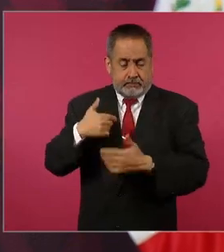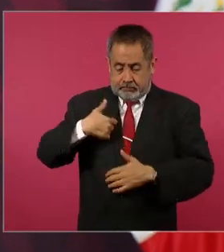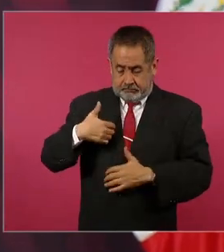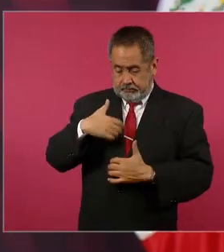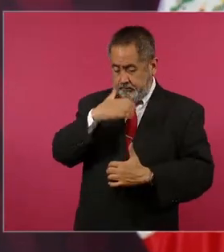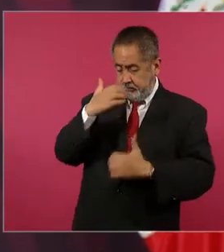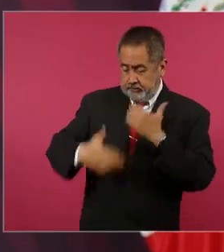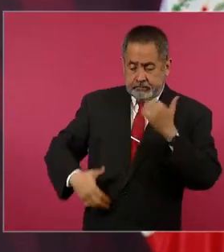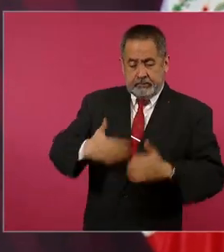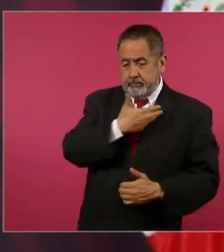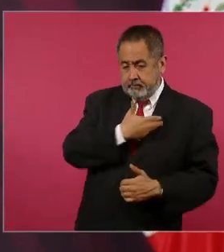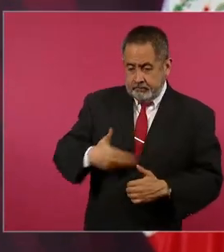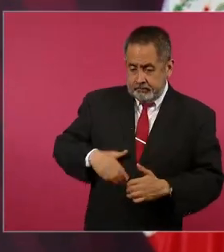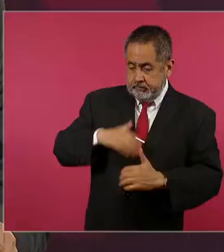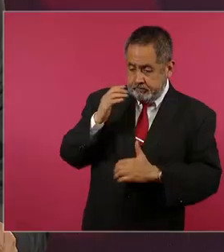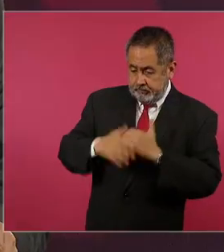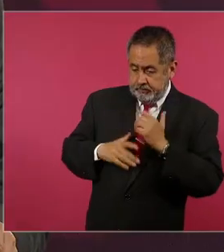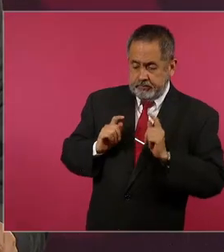transición,